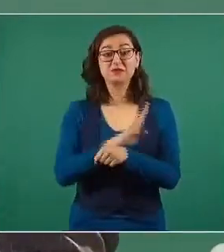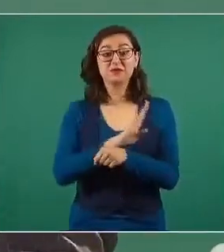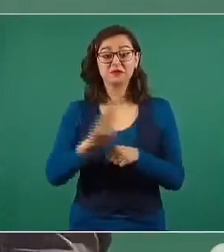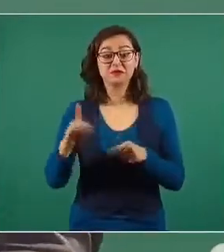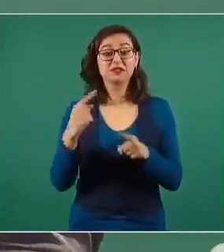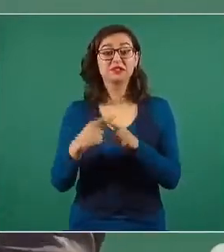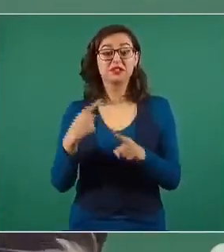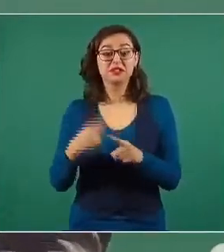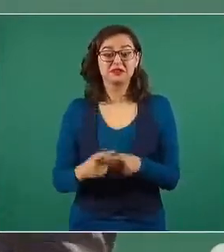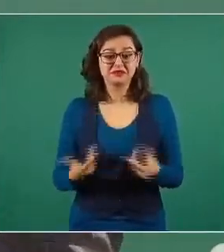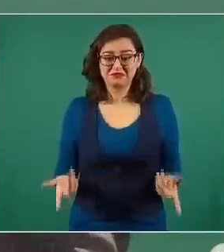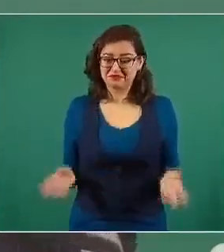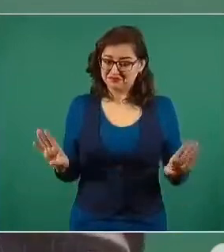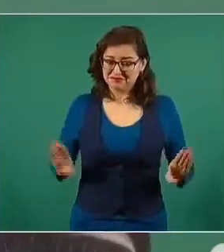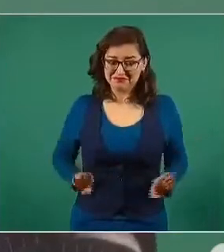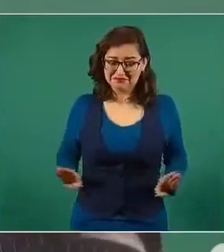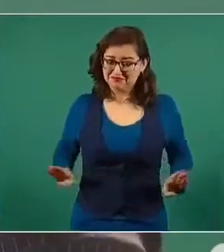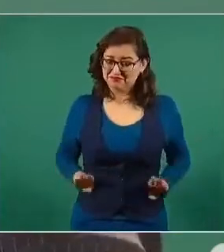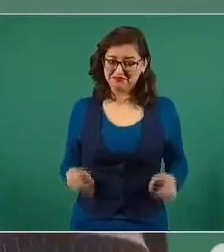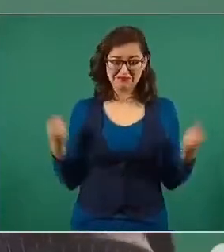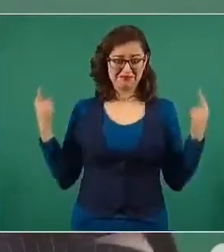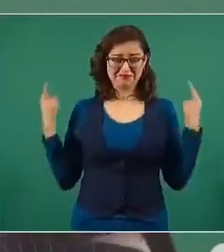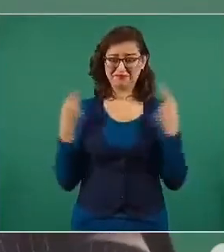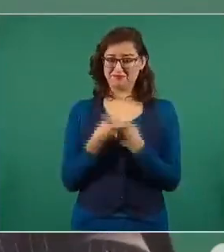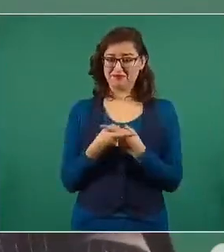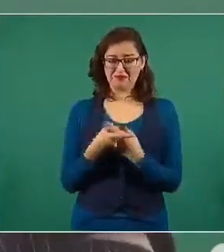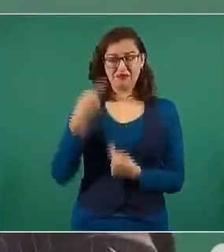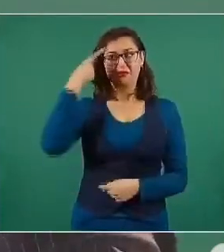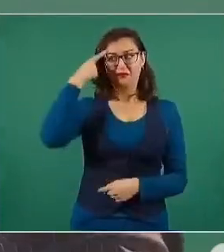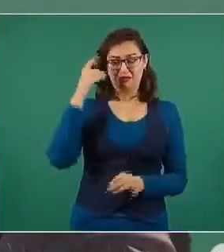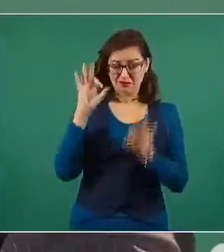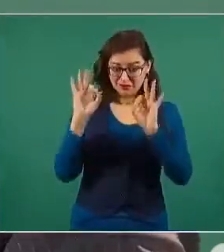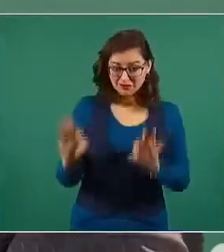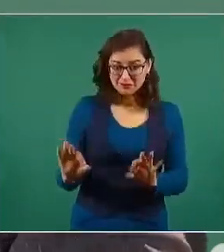Esa actitud, eso no es racional.